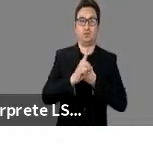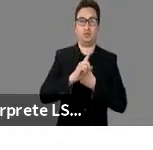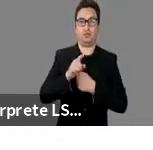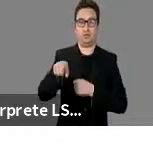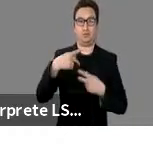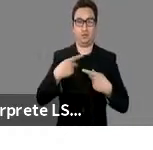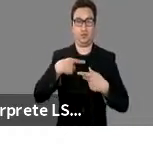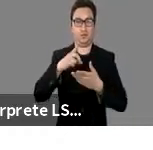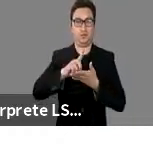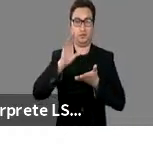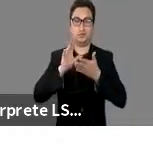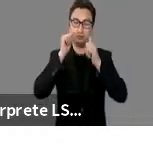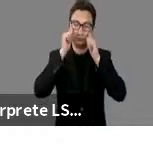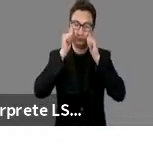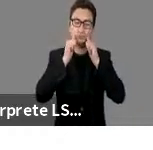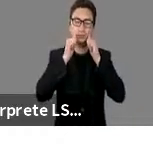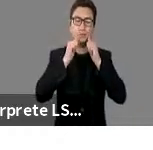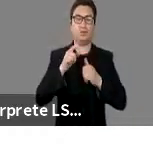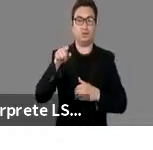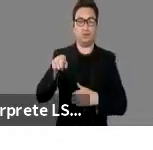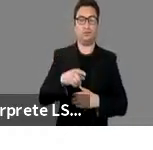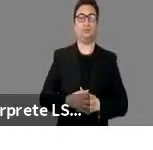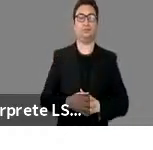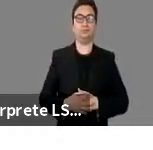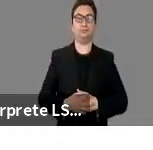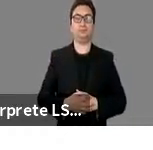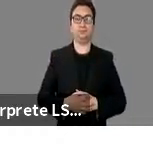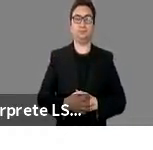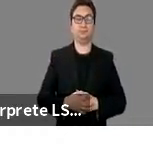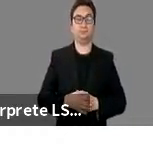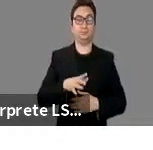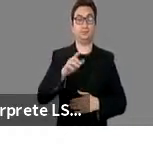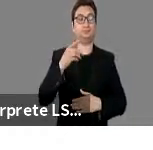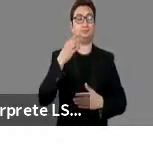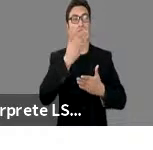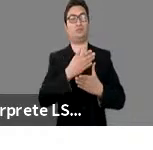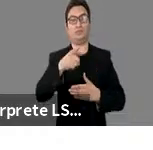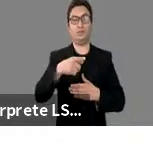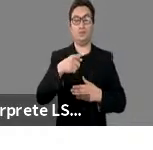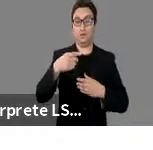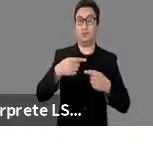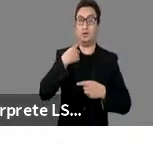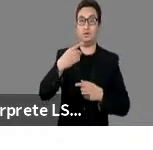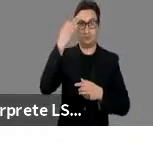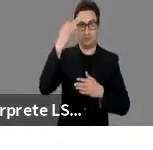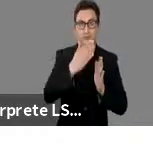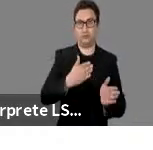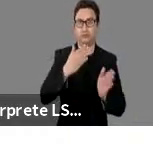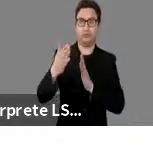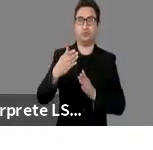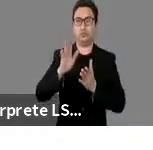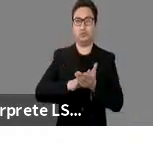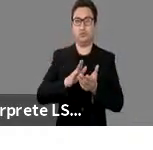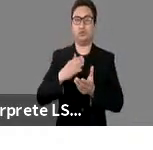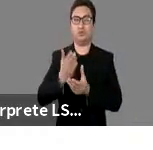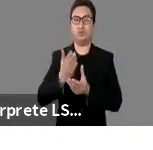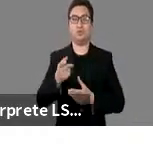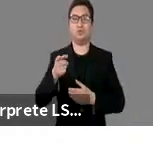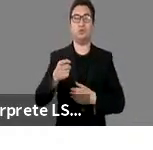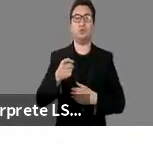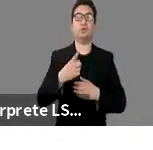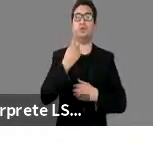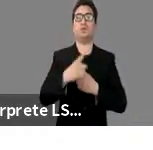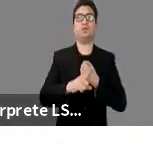demanda y de los documentos, y en la razón actuarial me manifestó que aparentemente tenía un problema de discapacidad visual